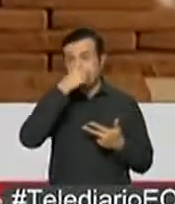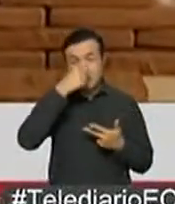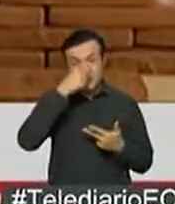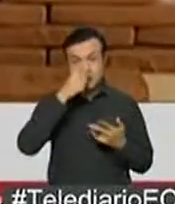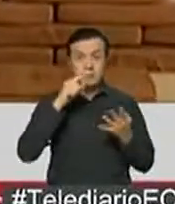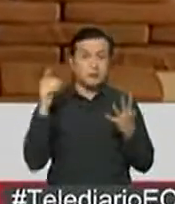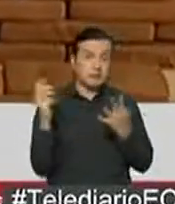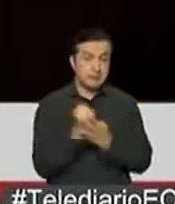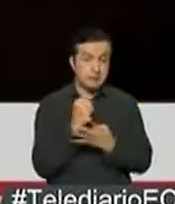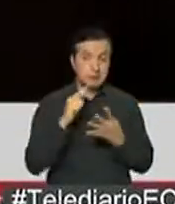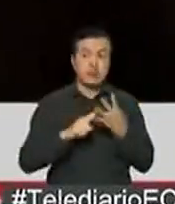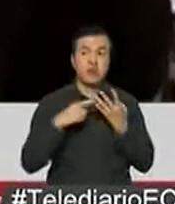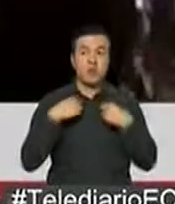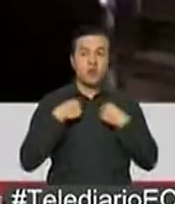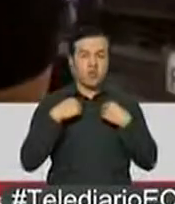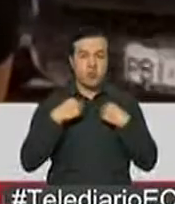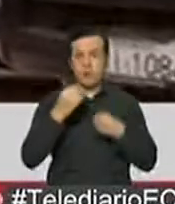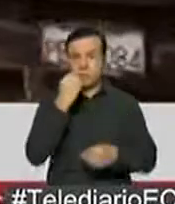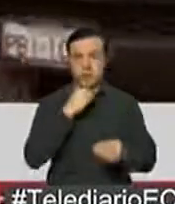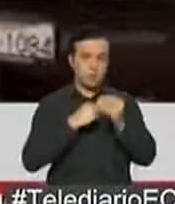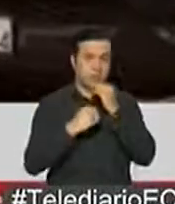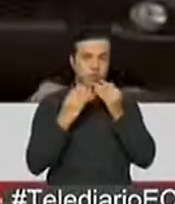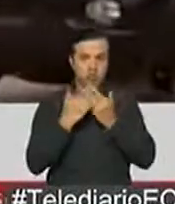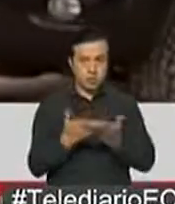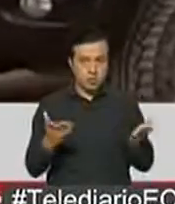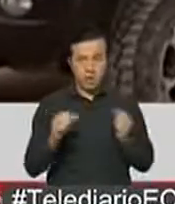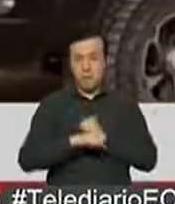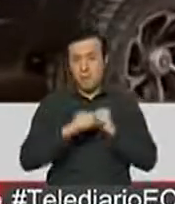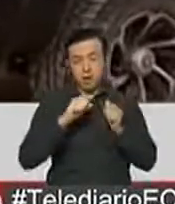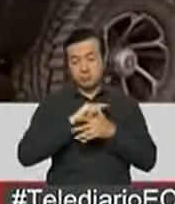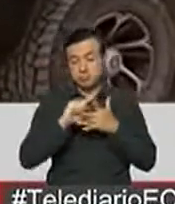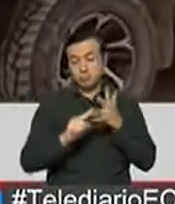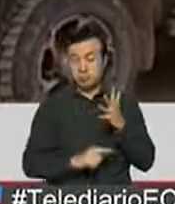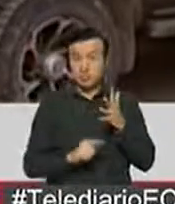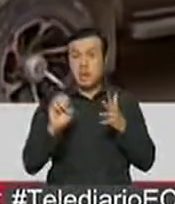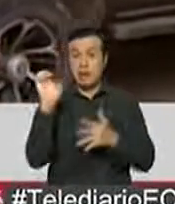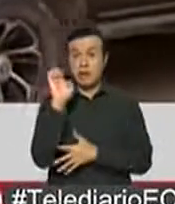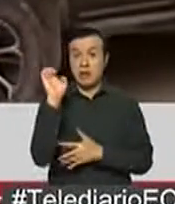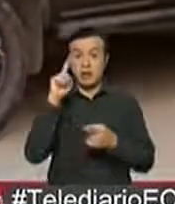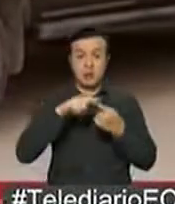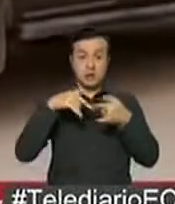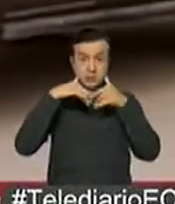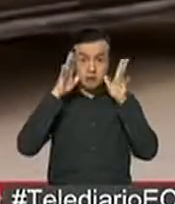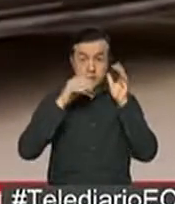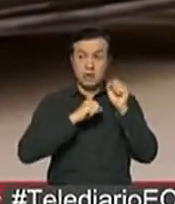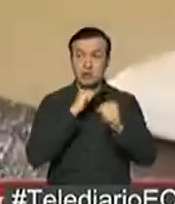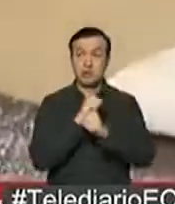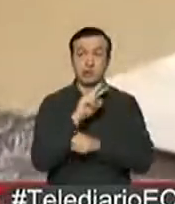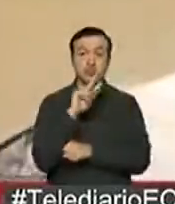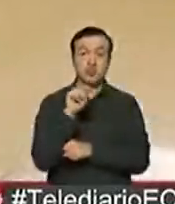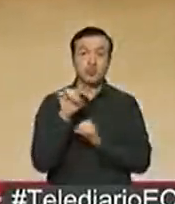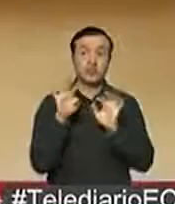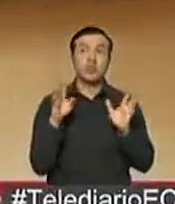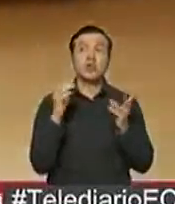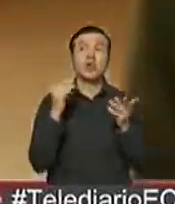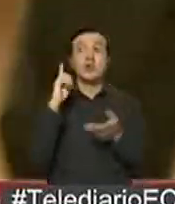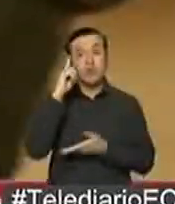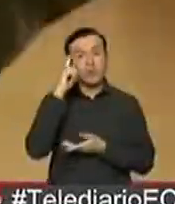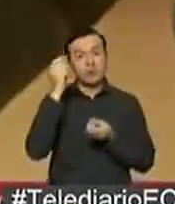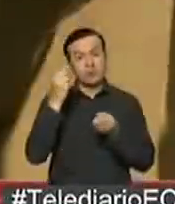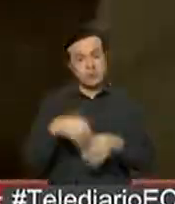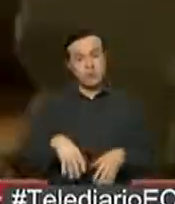fiscalización prendas de vestir alimentos municiones y explosivos entre enero y diciembre de 2019 el perjuicio al estado